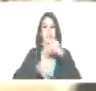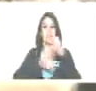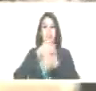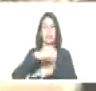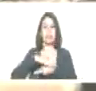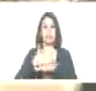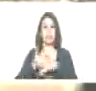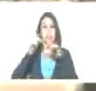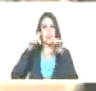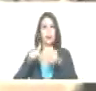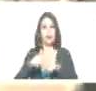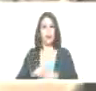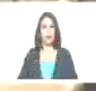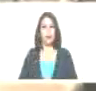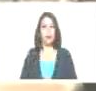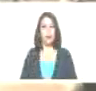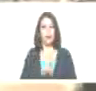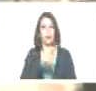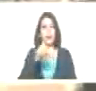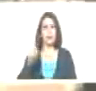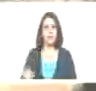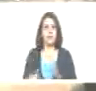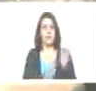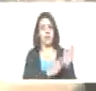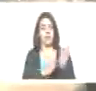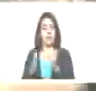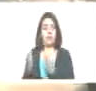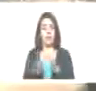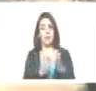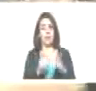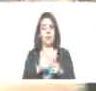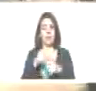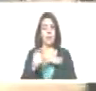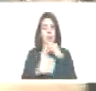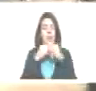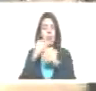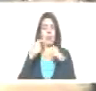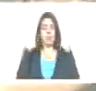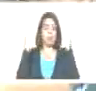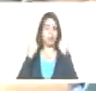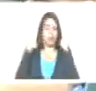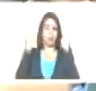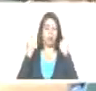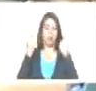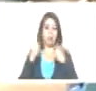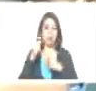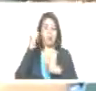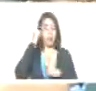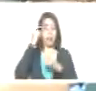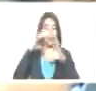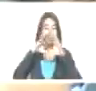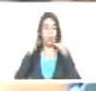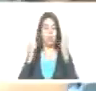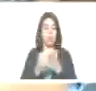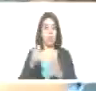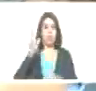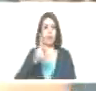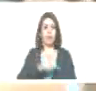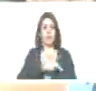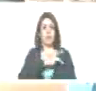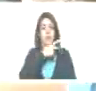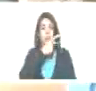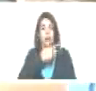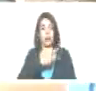hoy, 21 de marzo, se está celebrando el Día Mundial de Poesía. En el